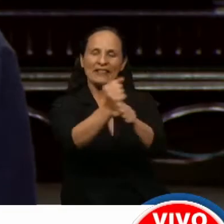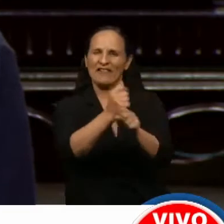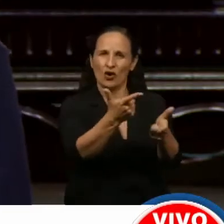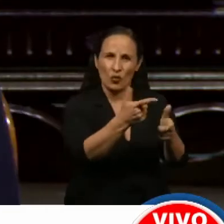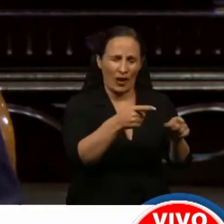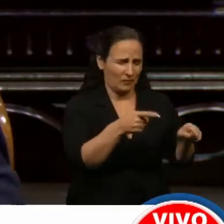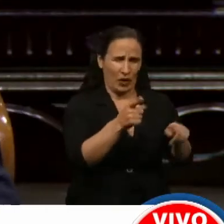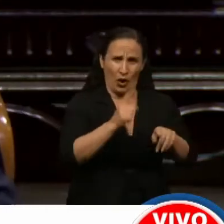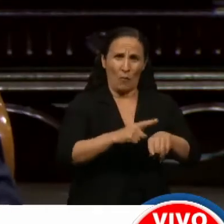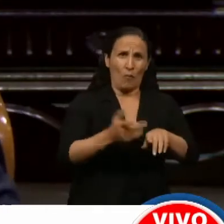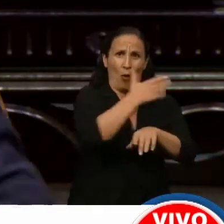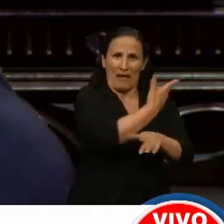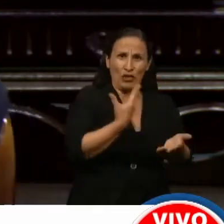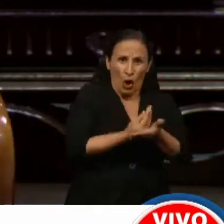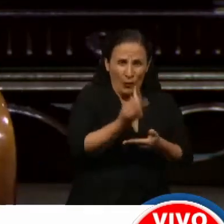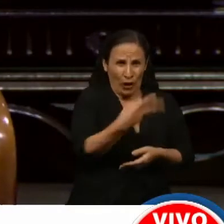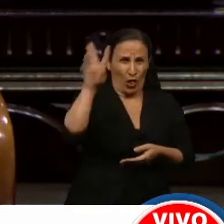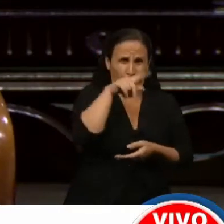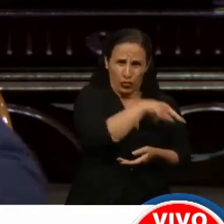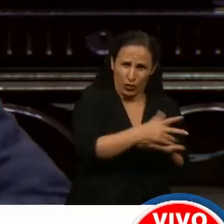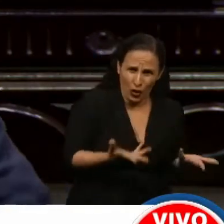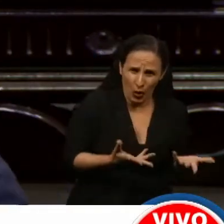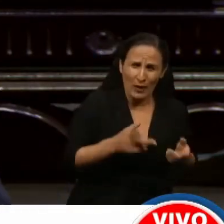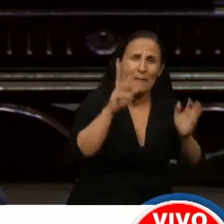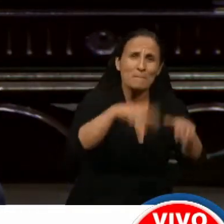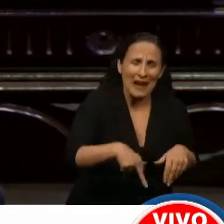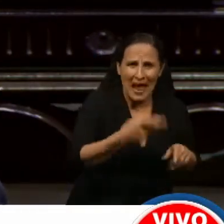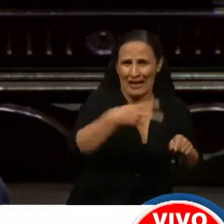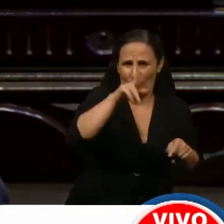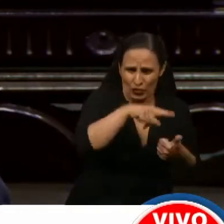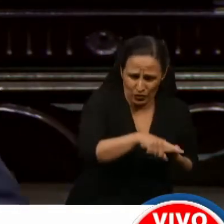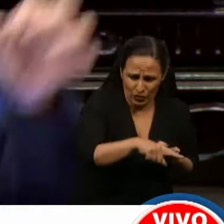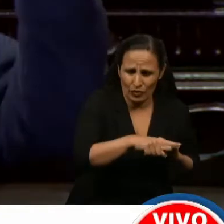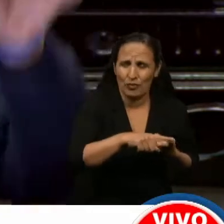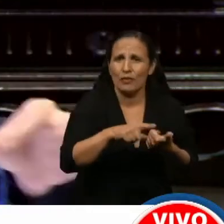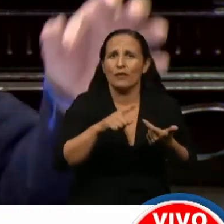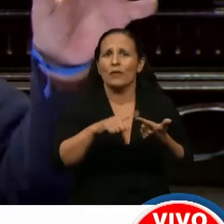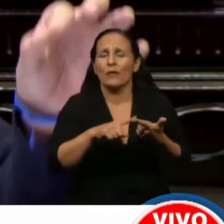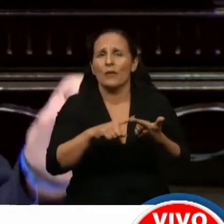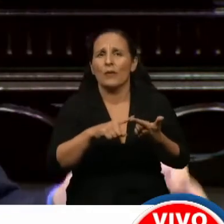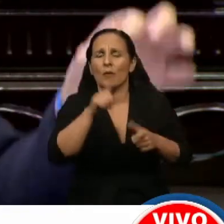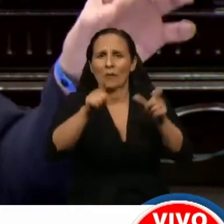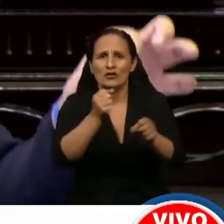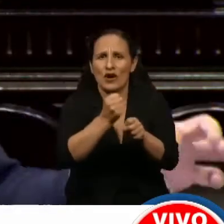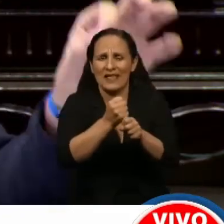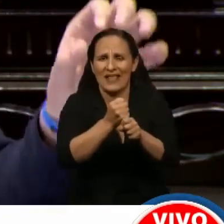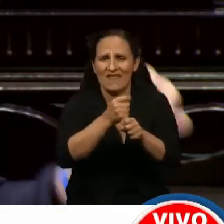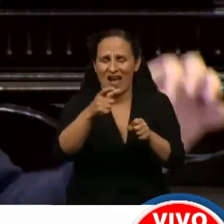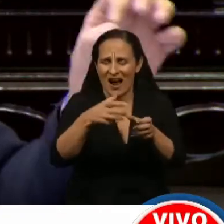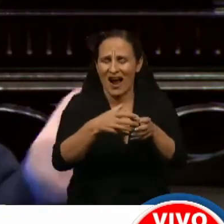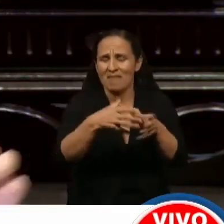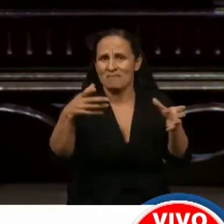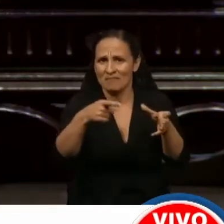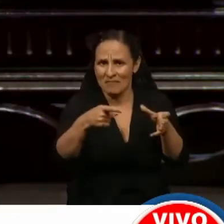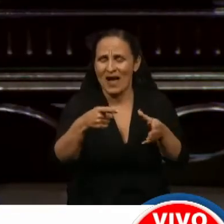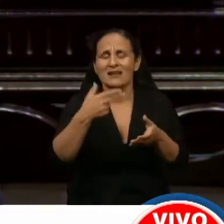los que duplicaron. Entonces ya tenemos duplicación de los planes sociales, mayor cantidad de trabajadoras y trabajadores